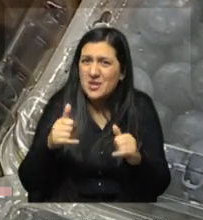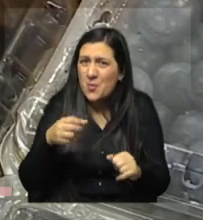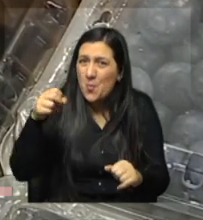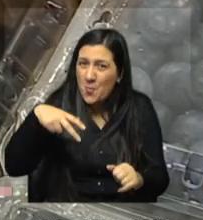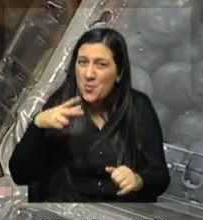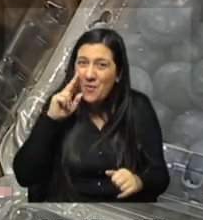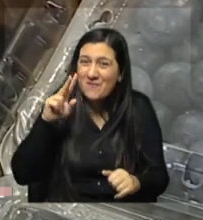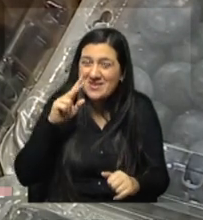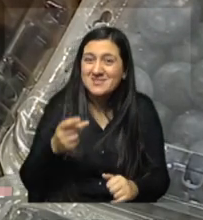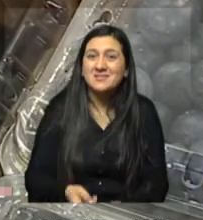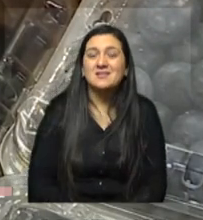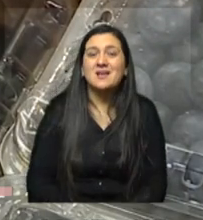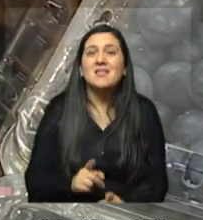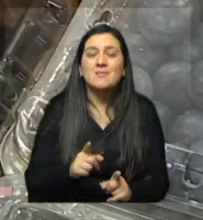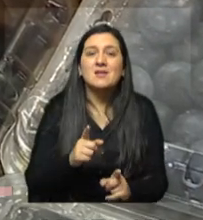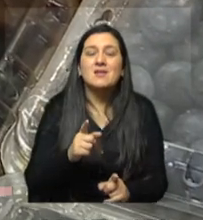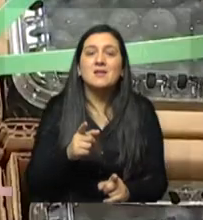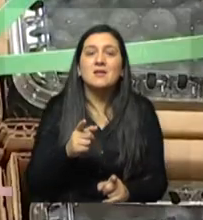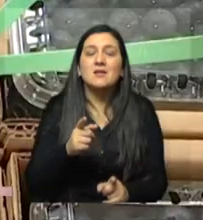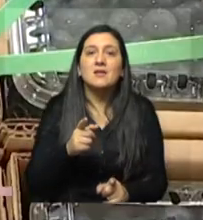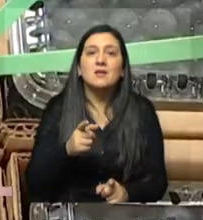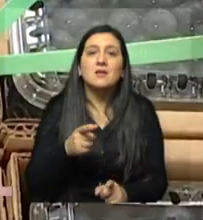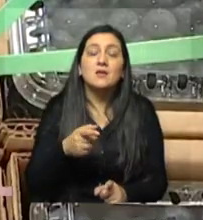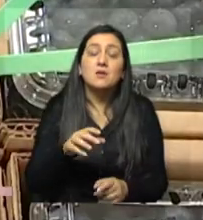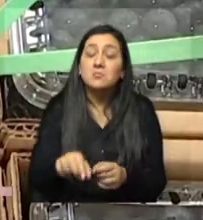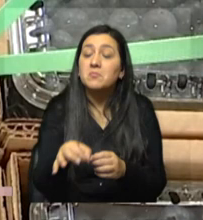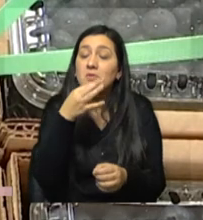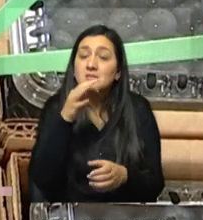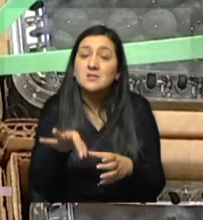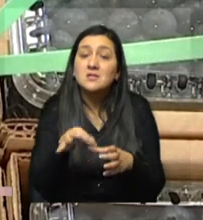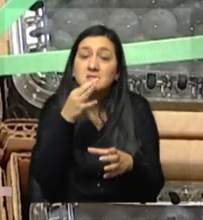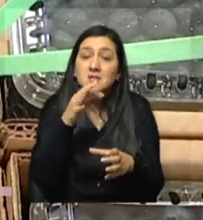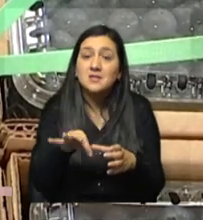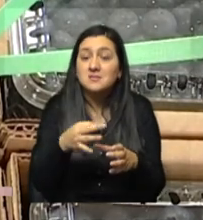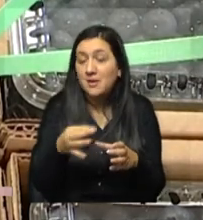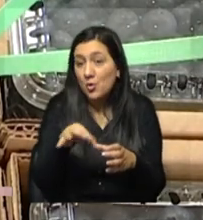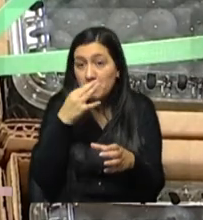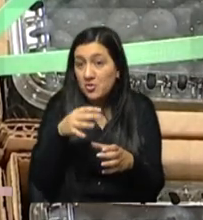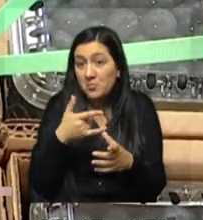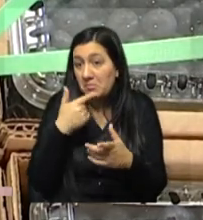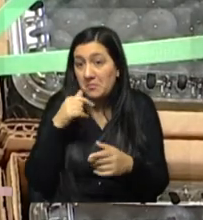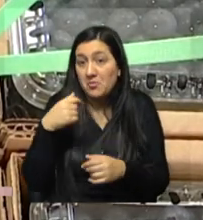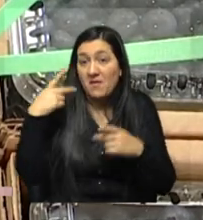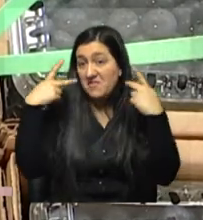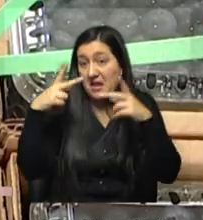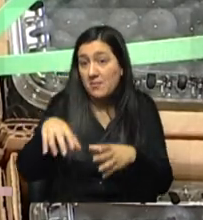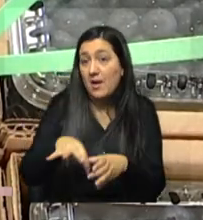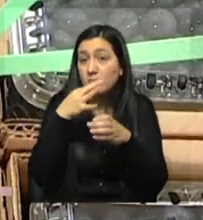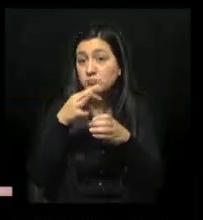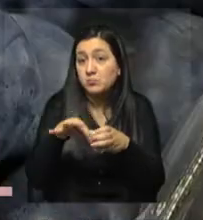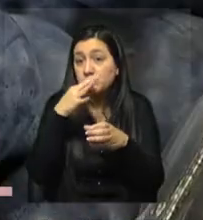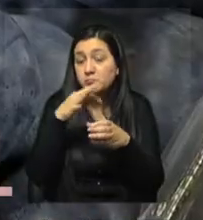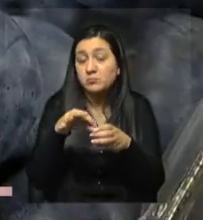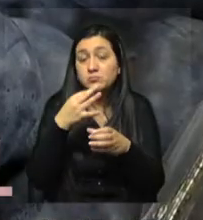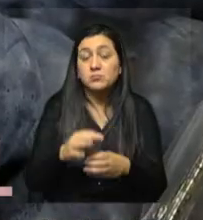común. Además, se usa incluso, es como hasta un snack, porque uno se lleva una de las petaquitas y se los va comiendo así. Además de hacerlo,